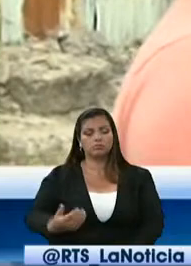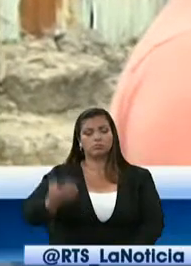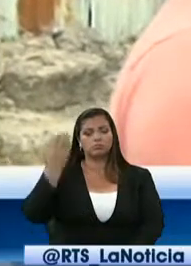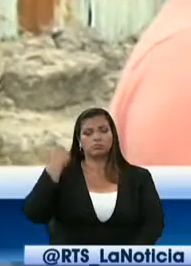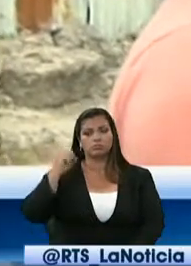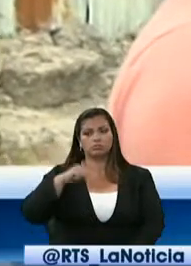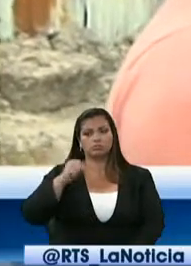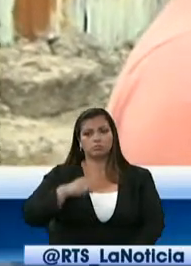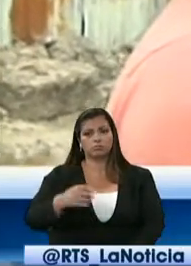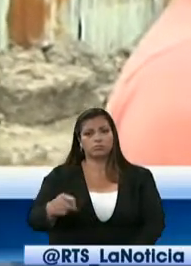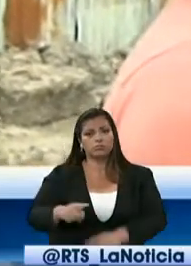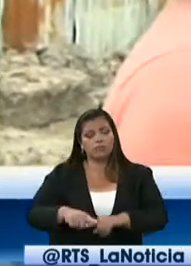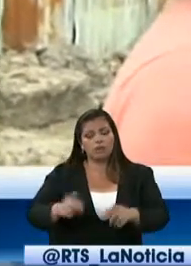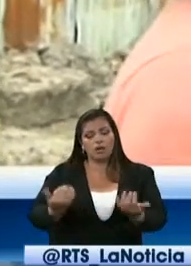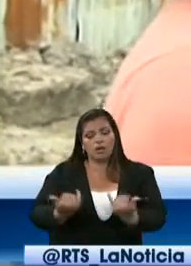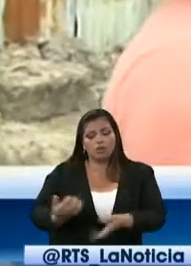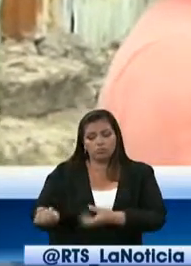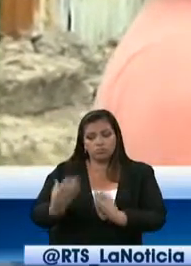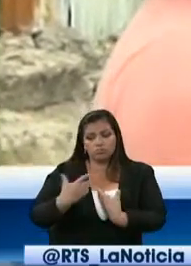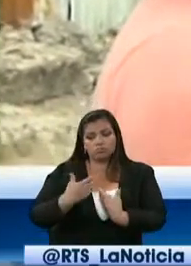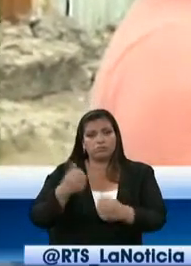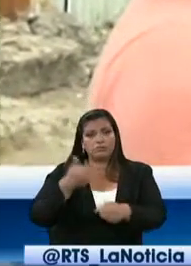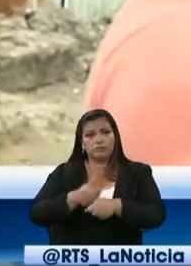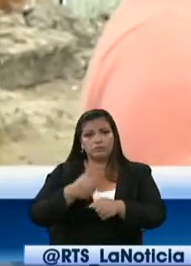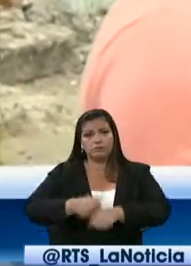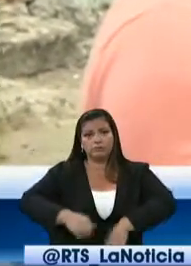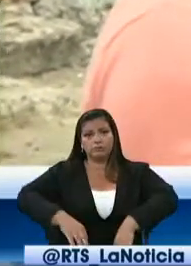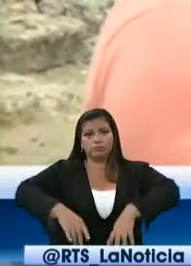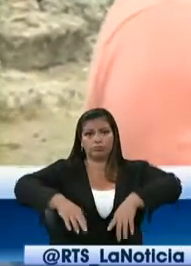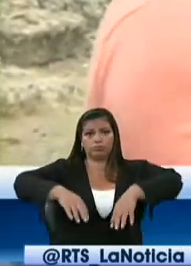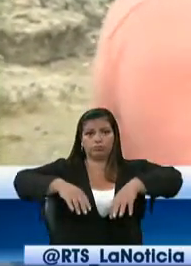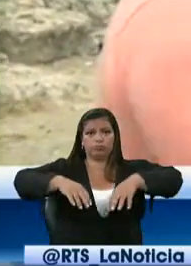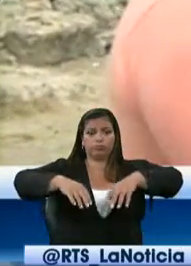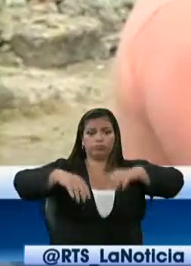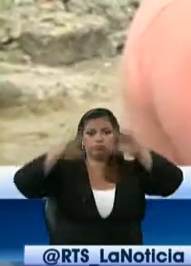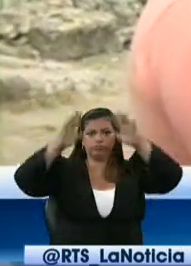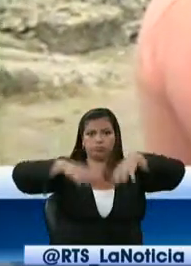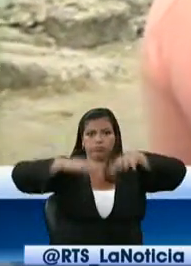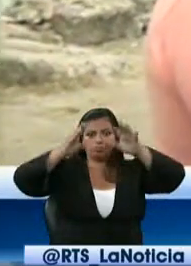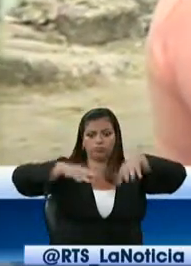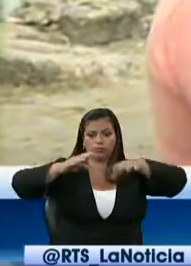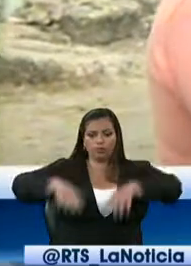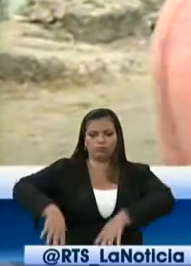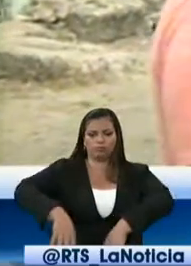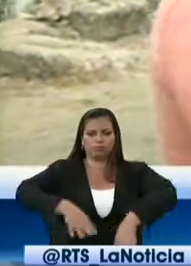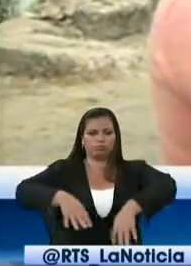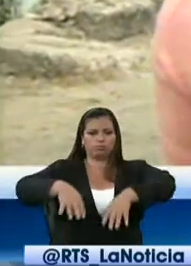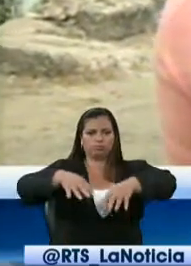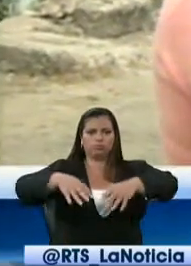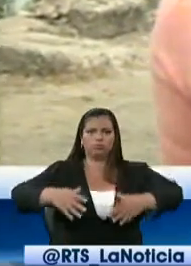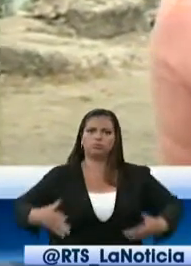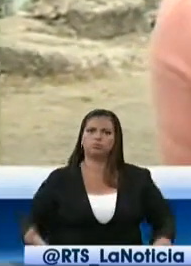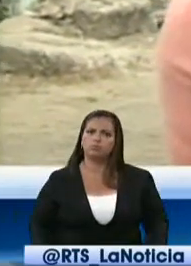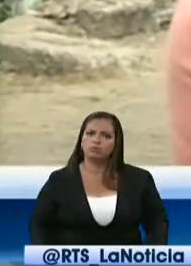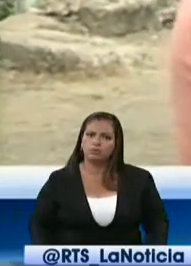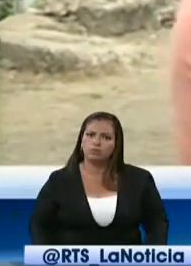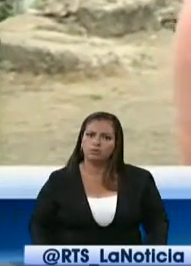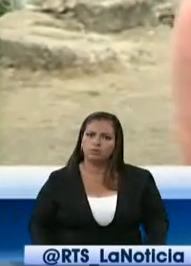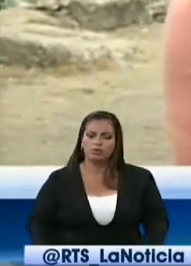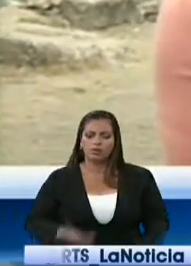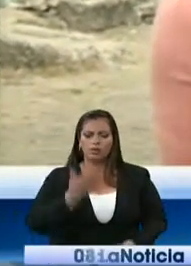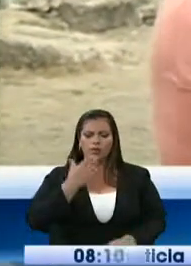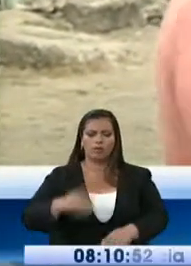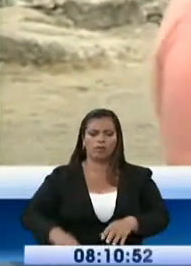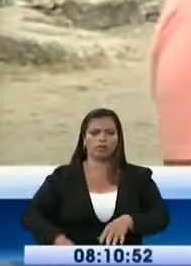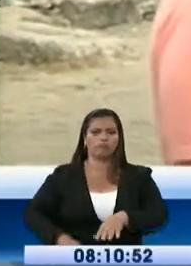acerca el fenómeno del Niño, no sé a qué altura irá a subir el nivel del agua. Porque donde se llega a tapar esta zanja, sí llega, se rebosa y pasa a